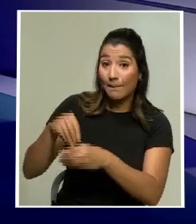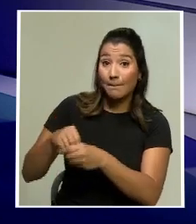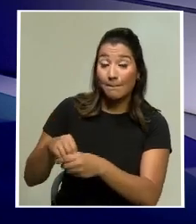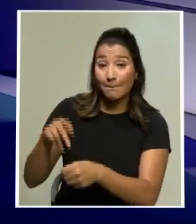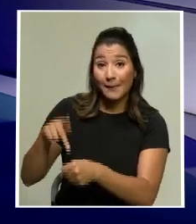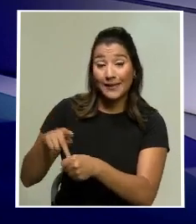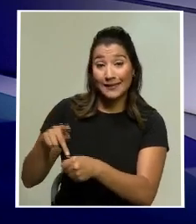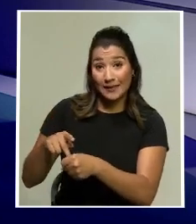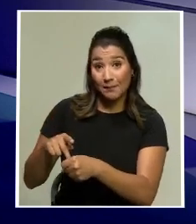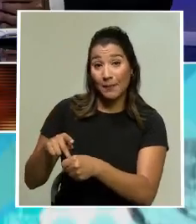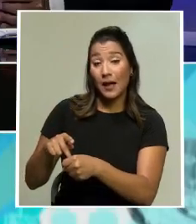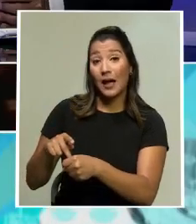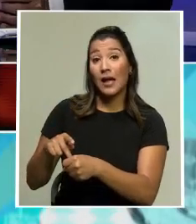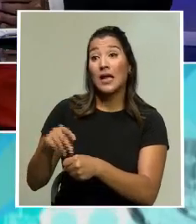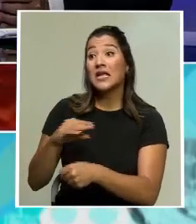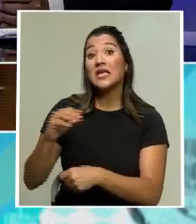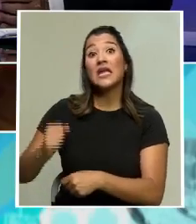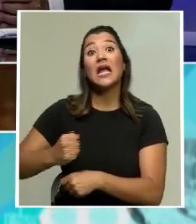Nuevo Cuscatlán.